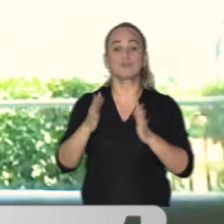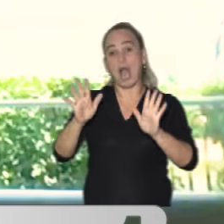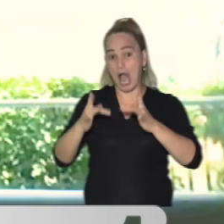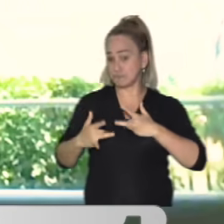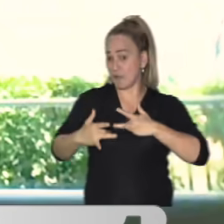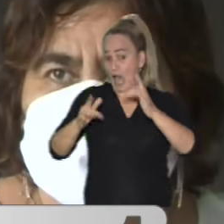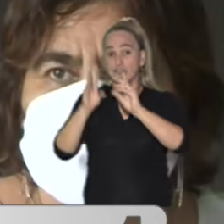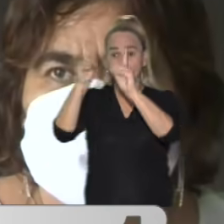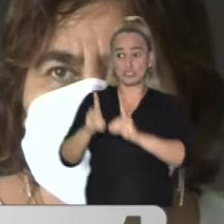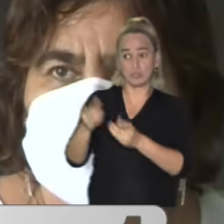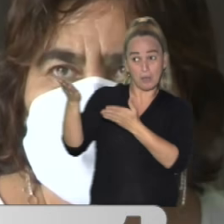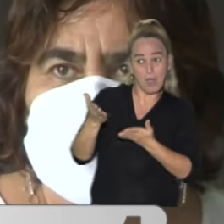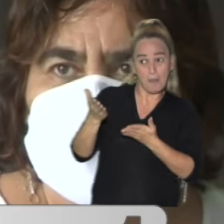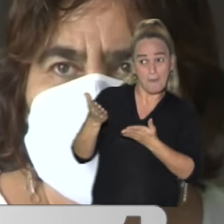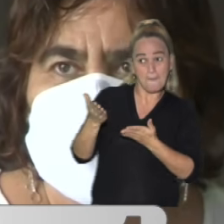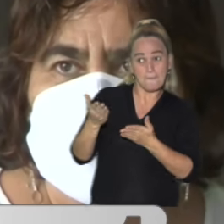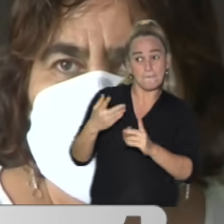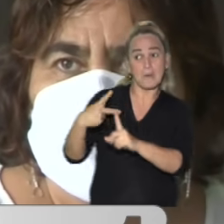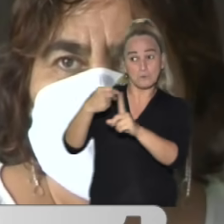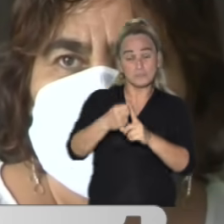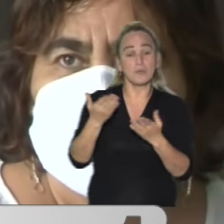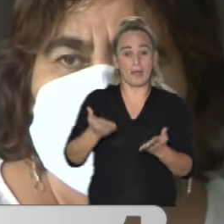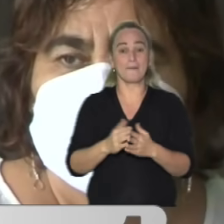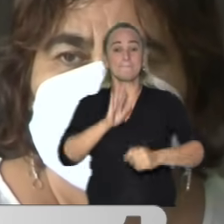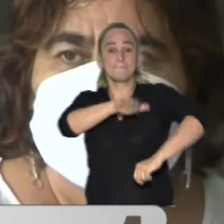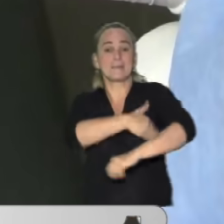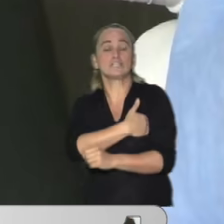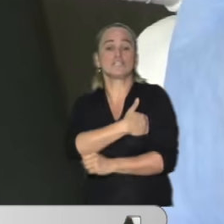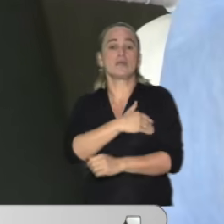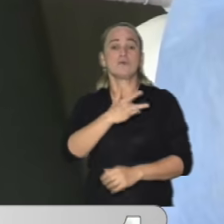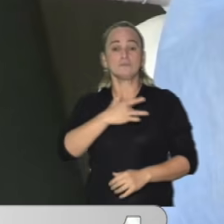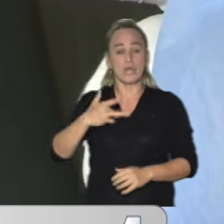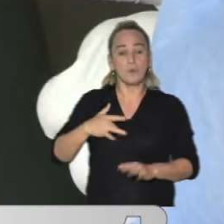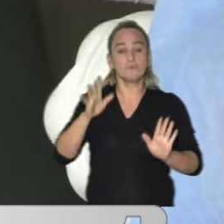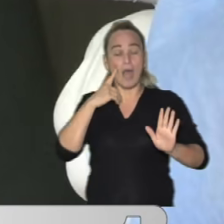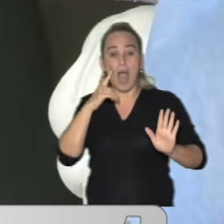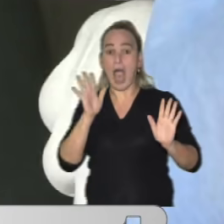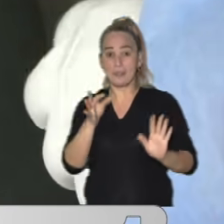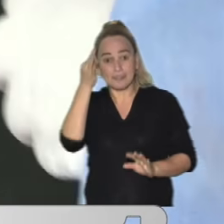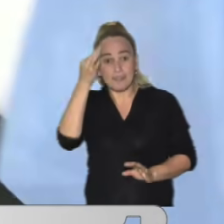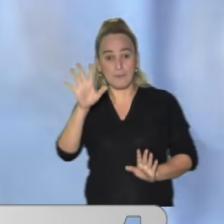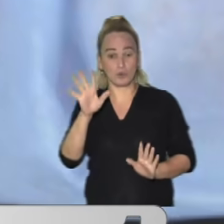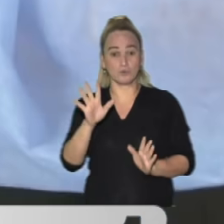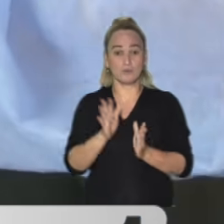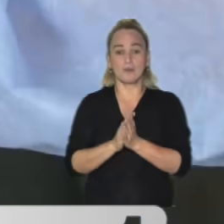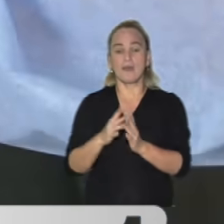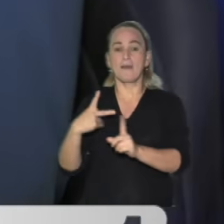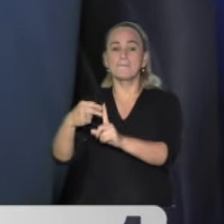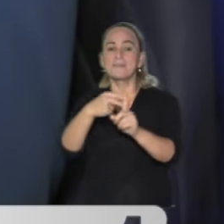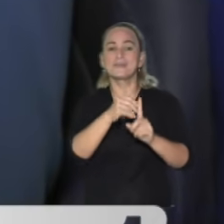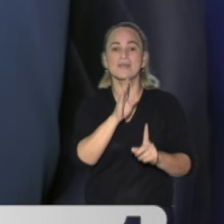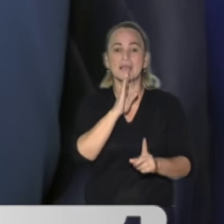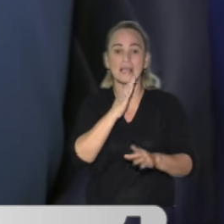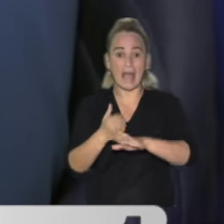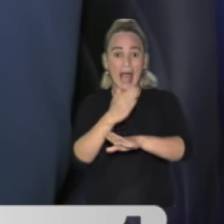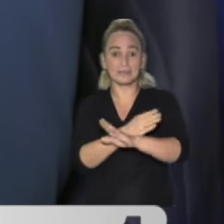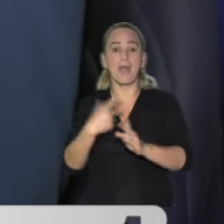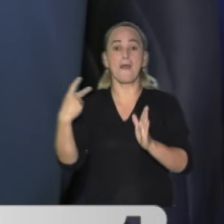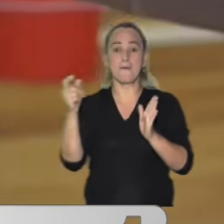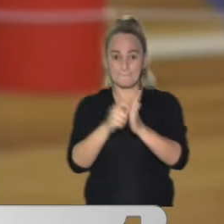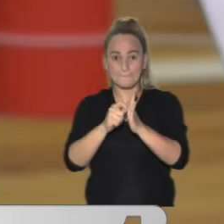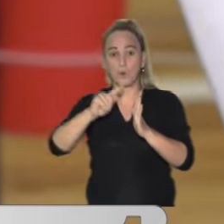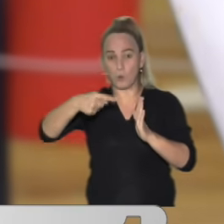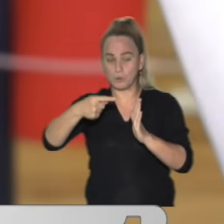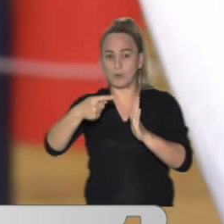voluntad y su decisión. Aunque no se ha comprobado, el Ministerio de Salud no descarta la posible decadencia de inmunidad en los ya vacunados y por